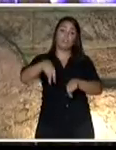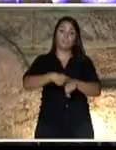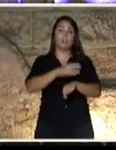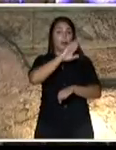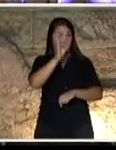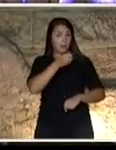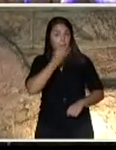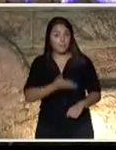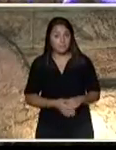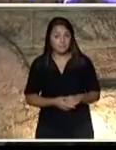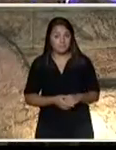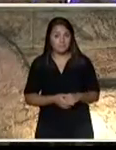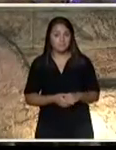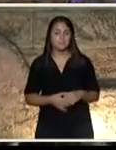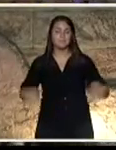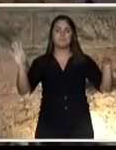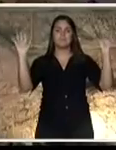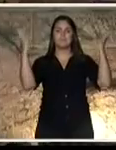bien?